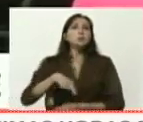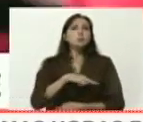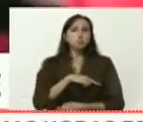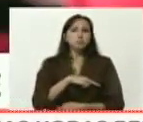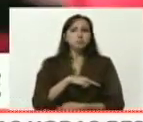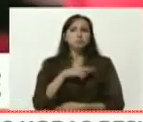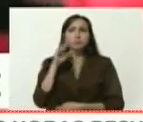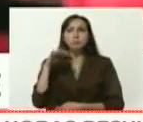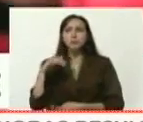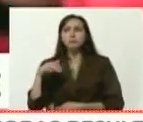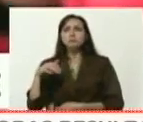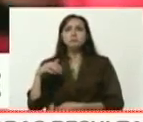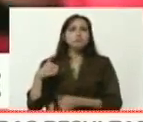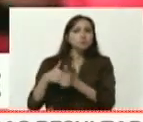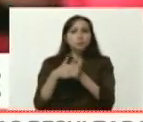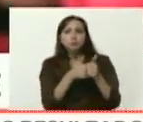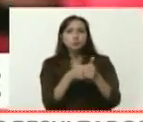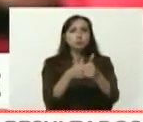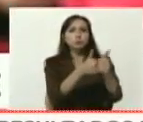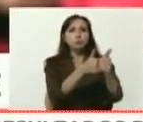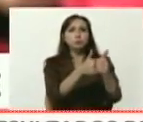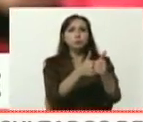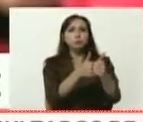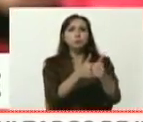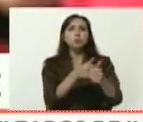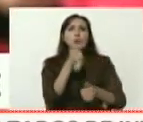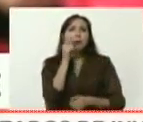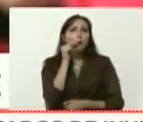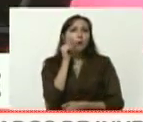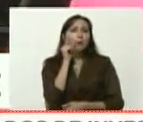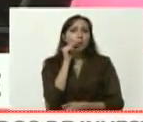perseguidos y tuvimos hombres